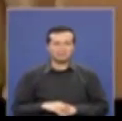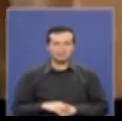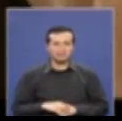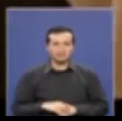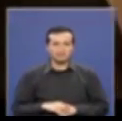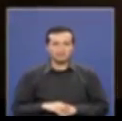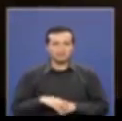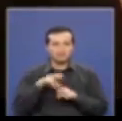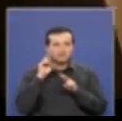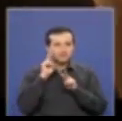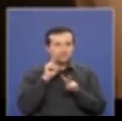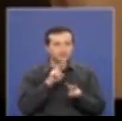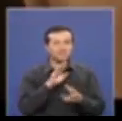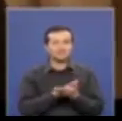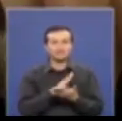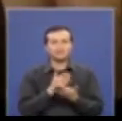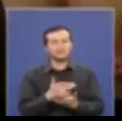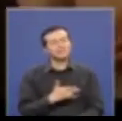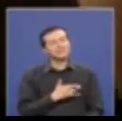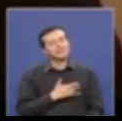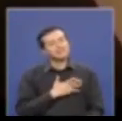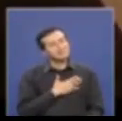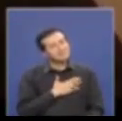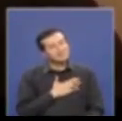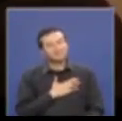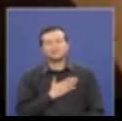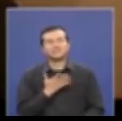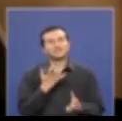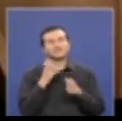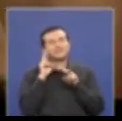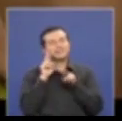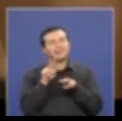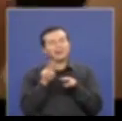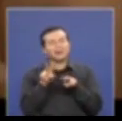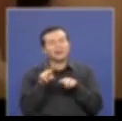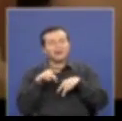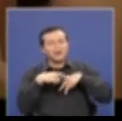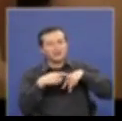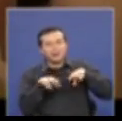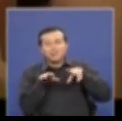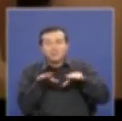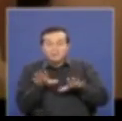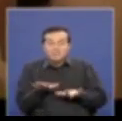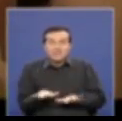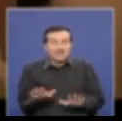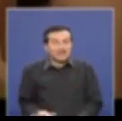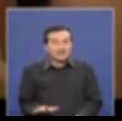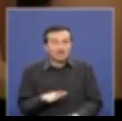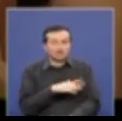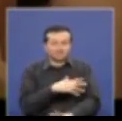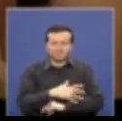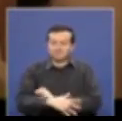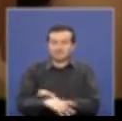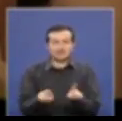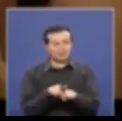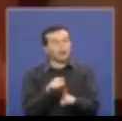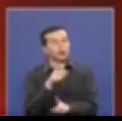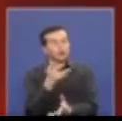Pero ahí lo vi al Mashi suspirando. Ay, cómo quisiera yo tener esas piernas. ¿Qué pasó, Presi? ¿Qué